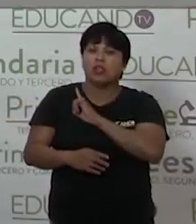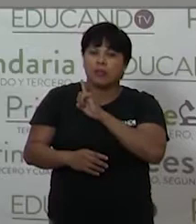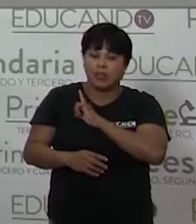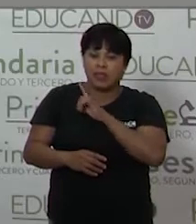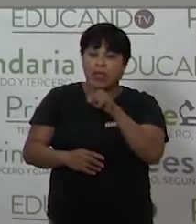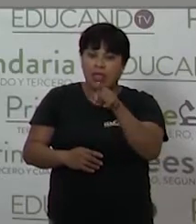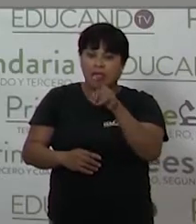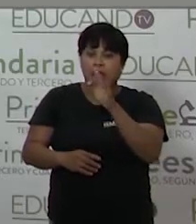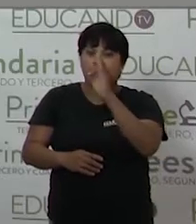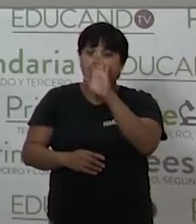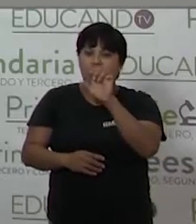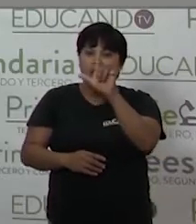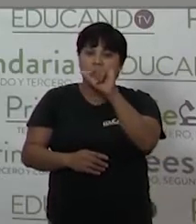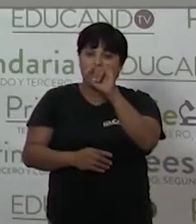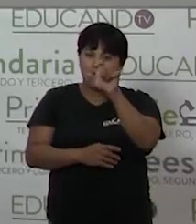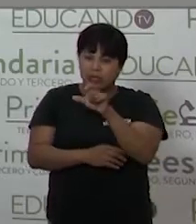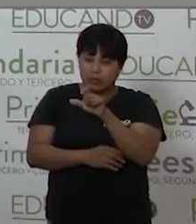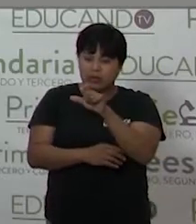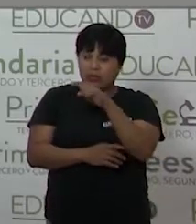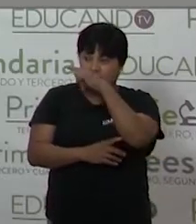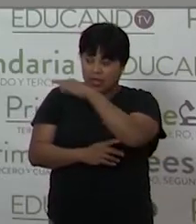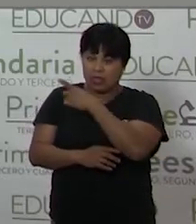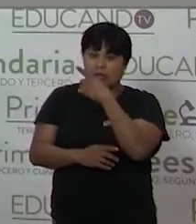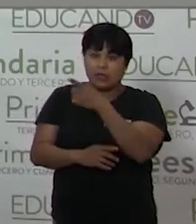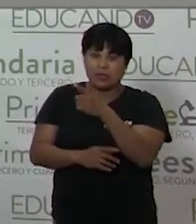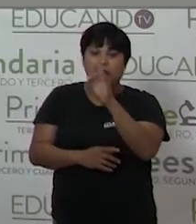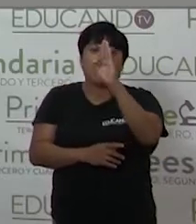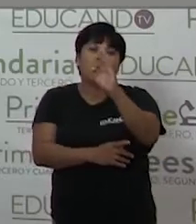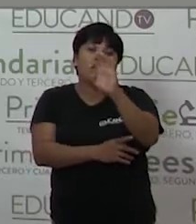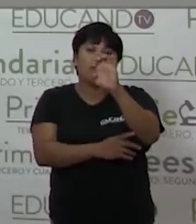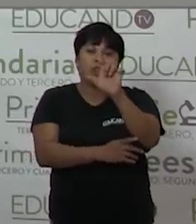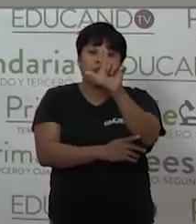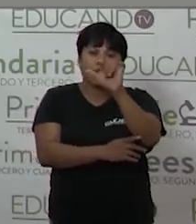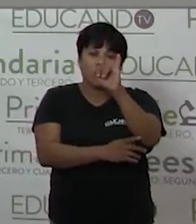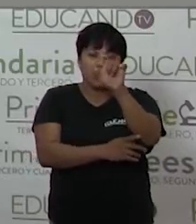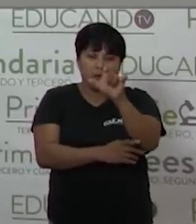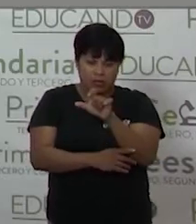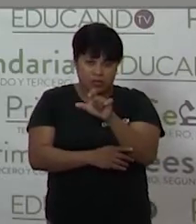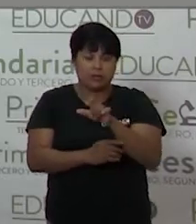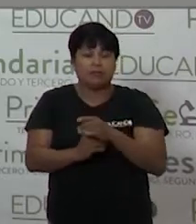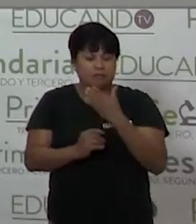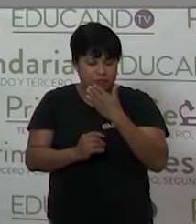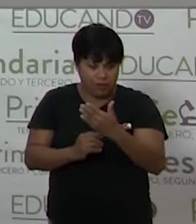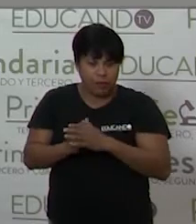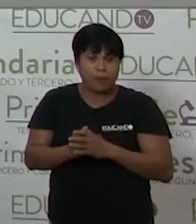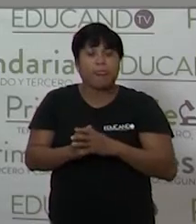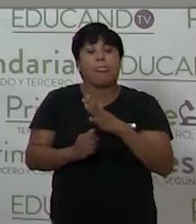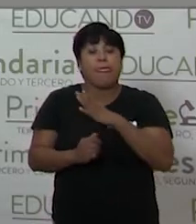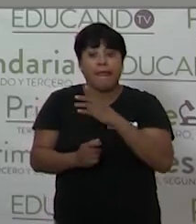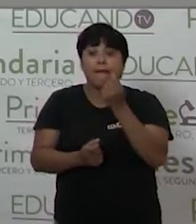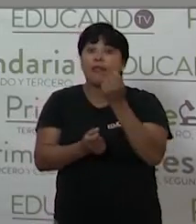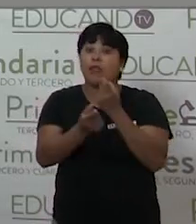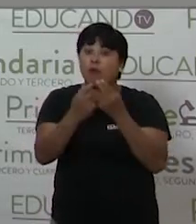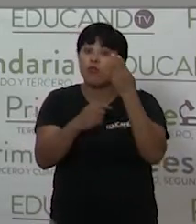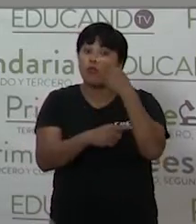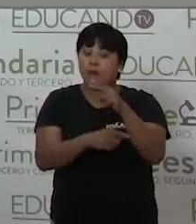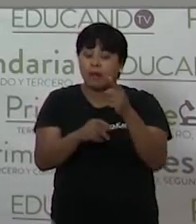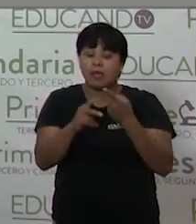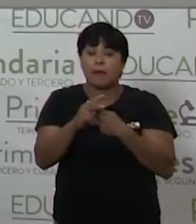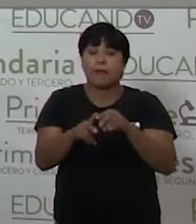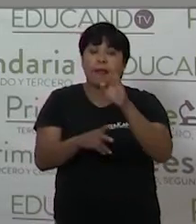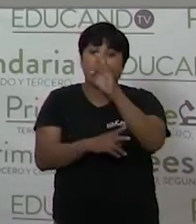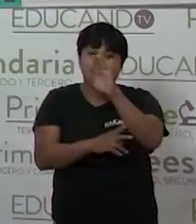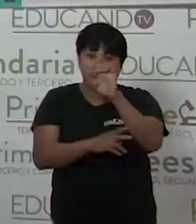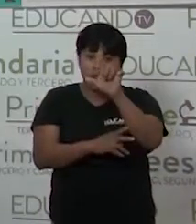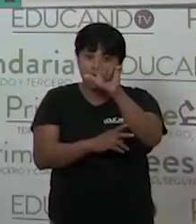aquí dice félix que dice ahí félix muy bien algún nombre empieza como